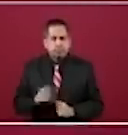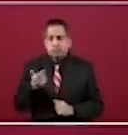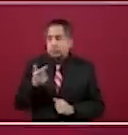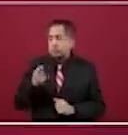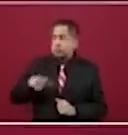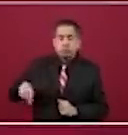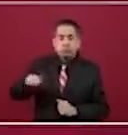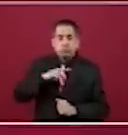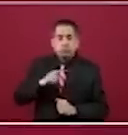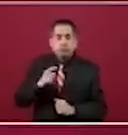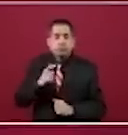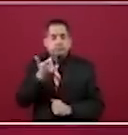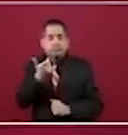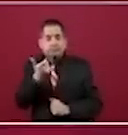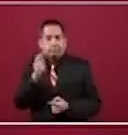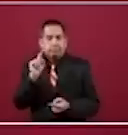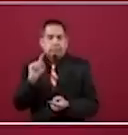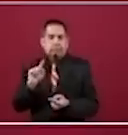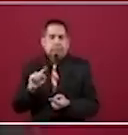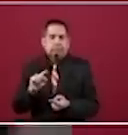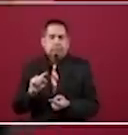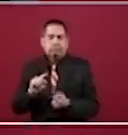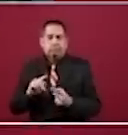debilitamiento del peso,